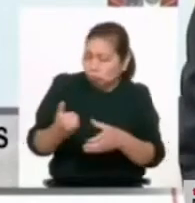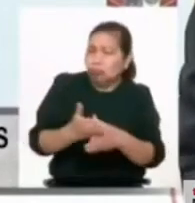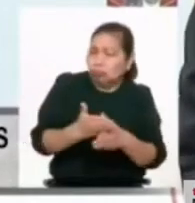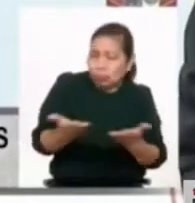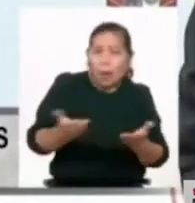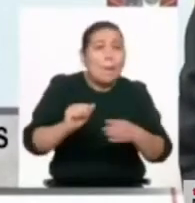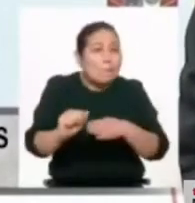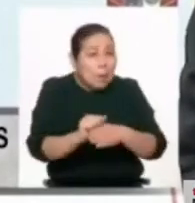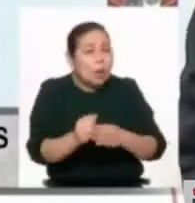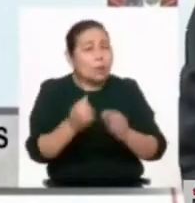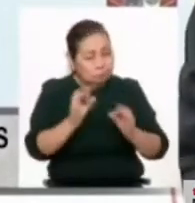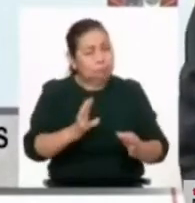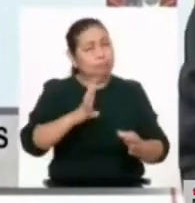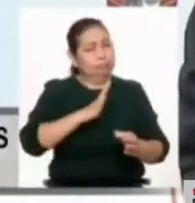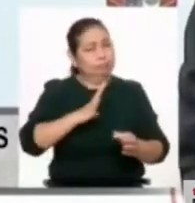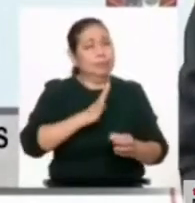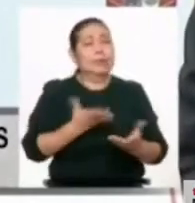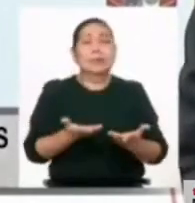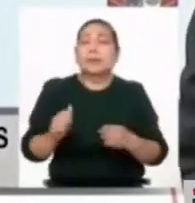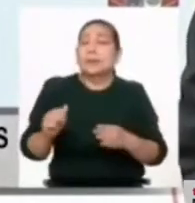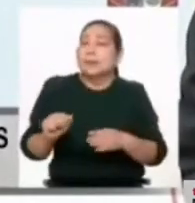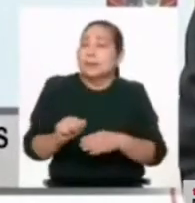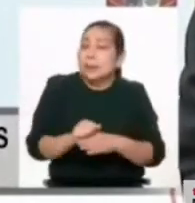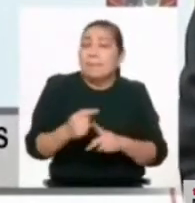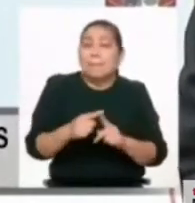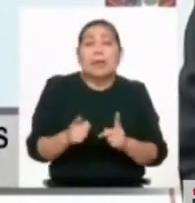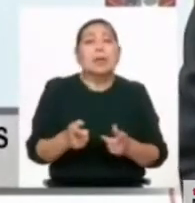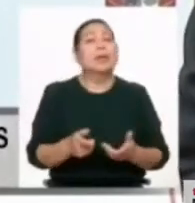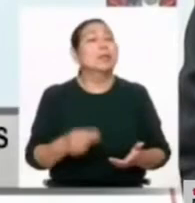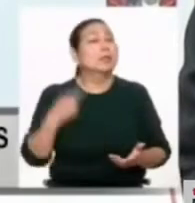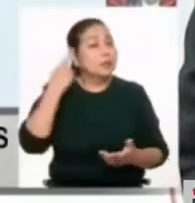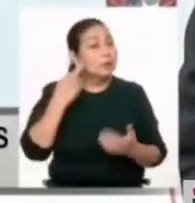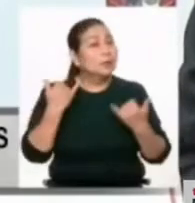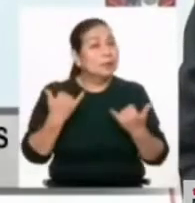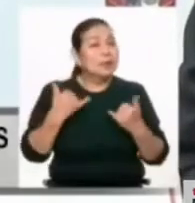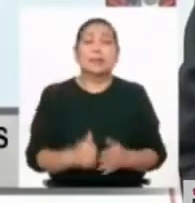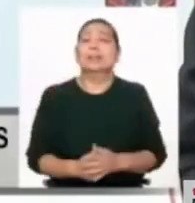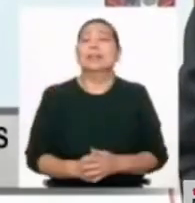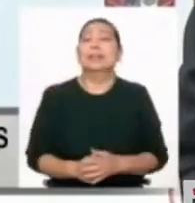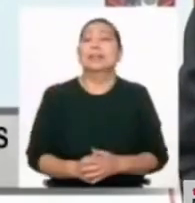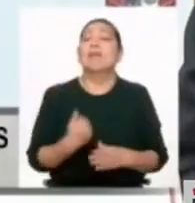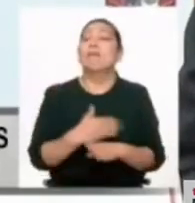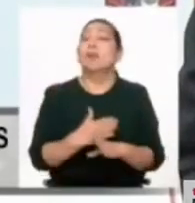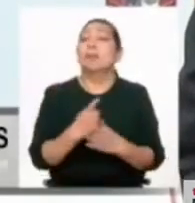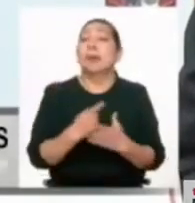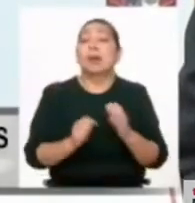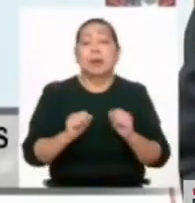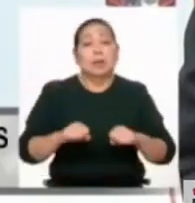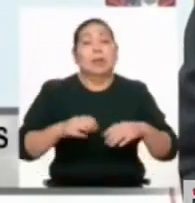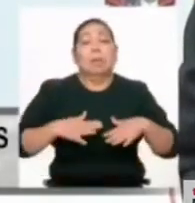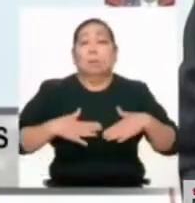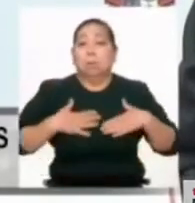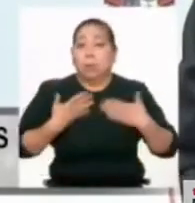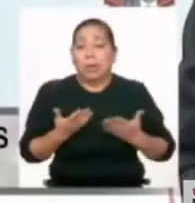participemos con mucha seriedad de este simulacro, en razón de que esa es la forma en que